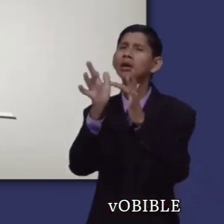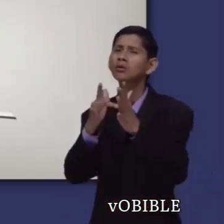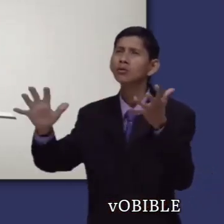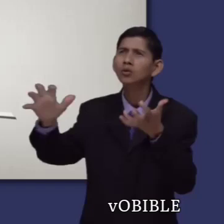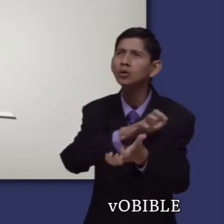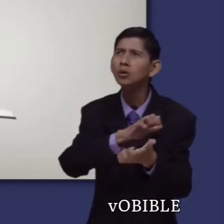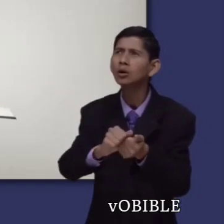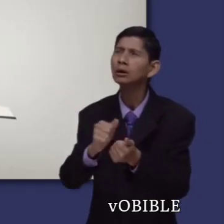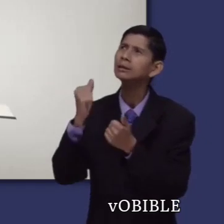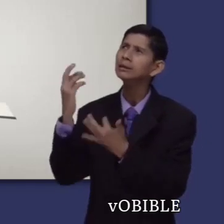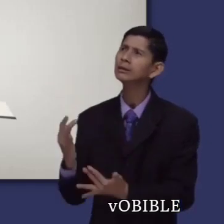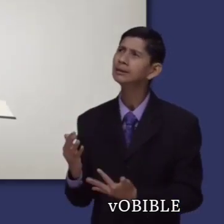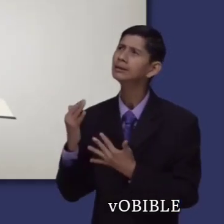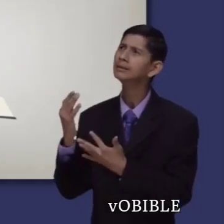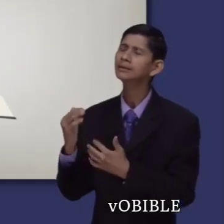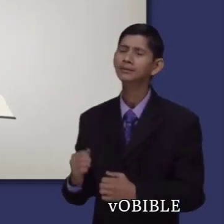Dios.